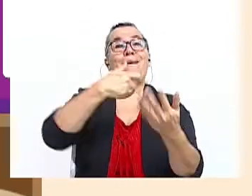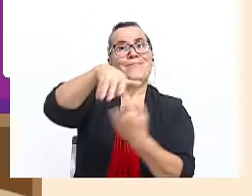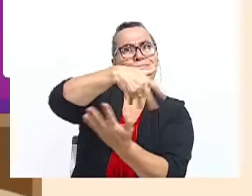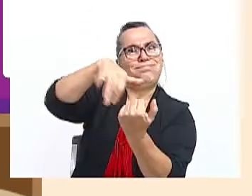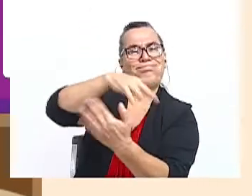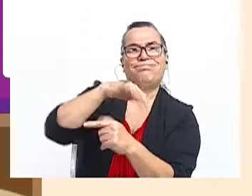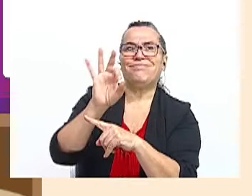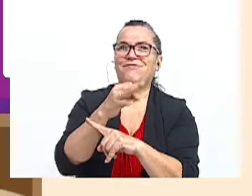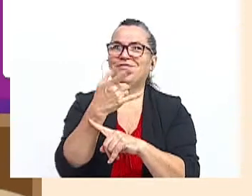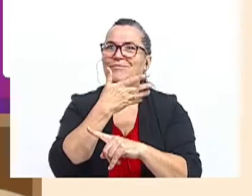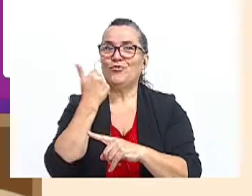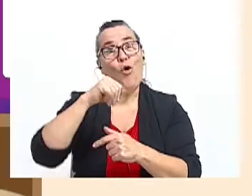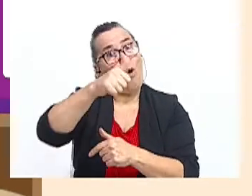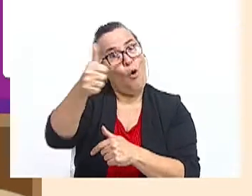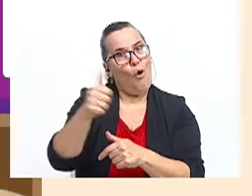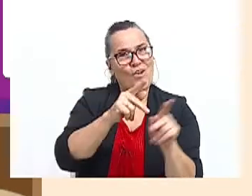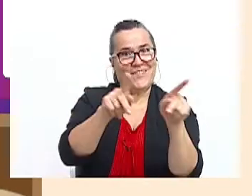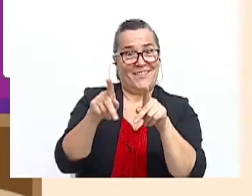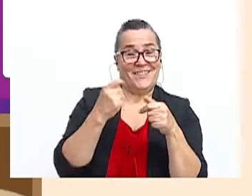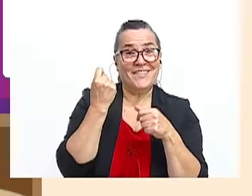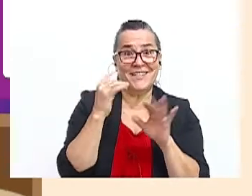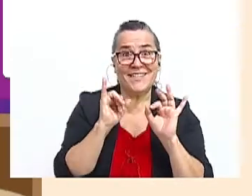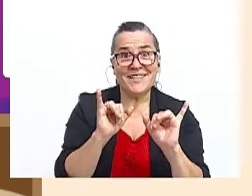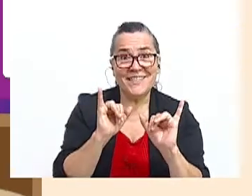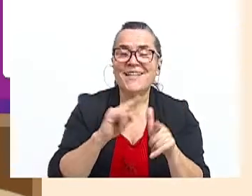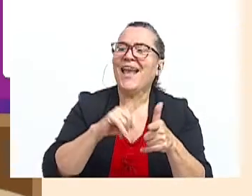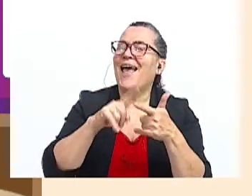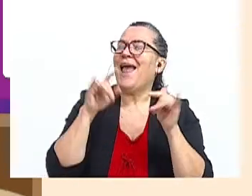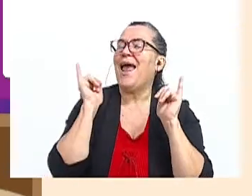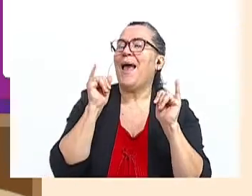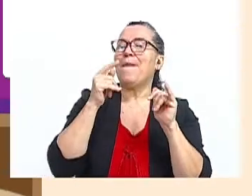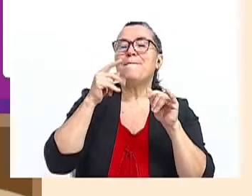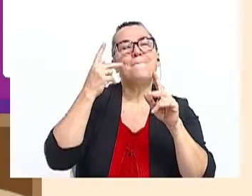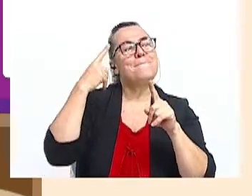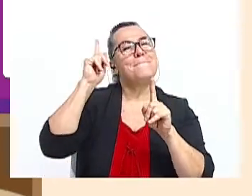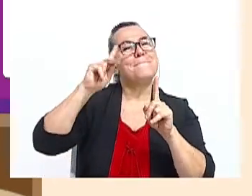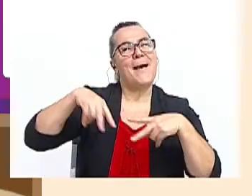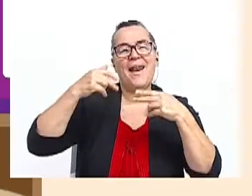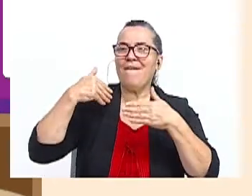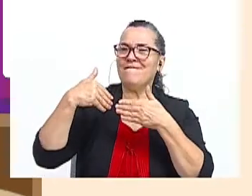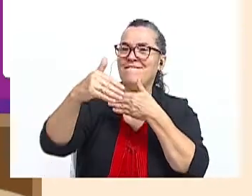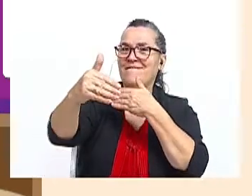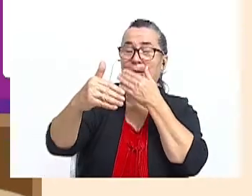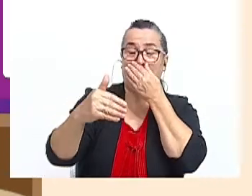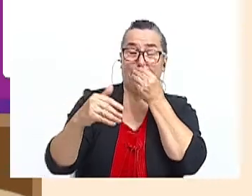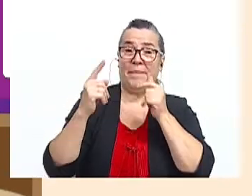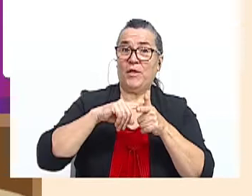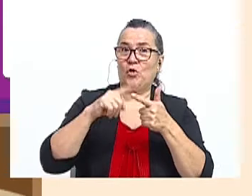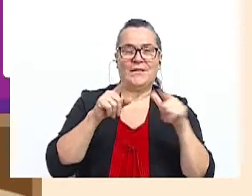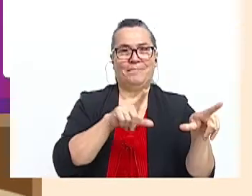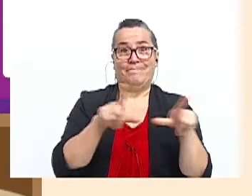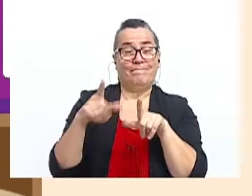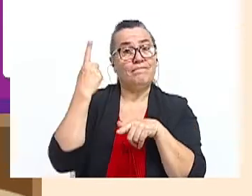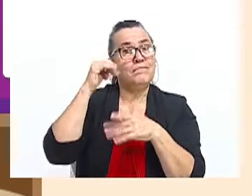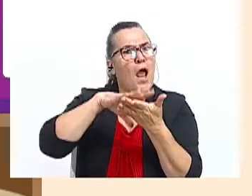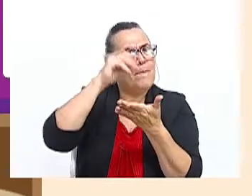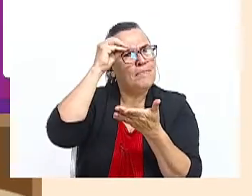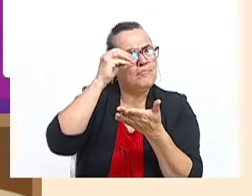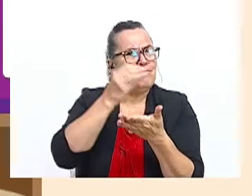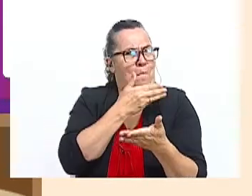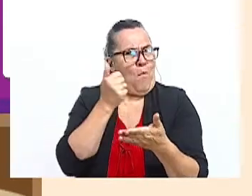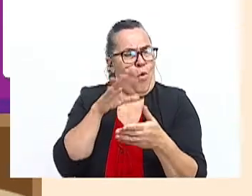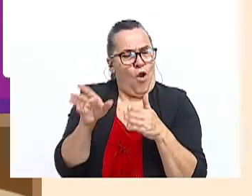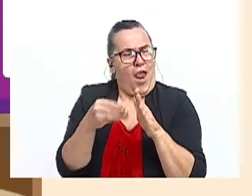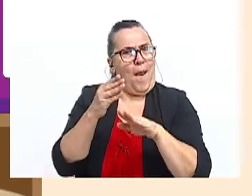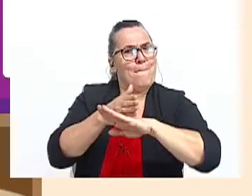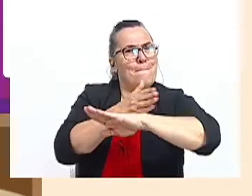mejor manera con las demás personas. Sí, es para la vida. Así que, ¿qué les parece si nos preparamos para aprender un poco más y